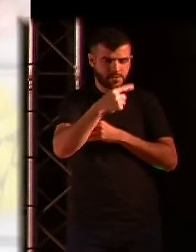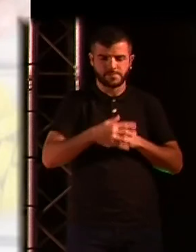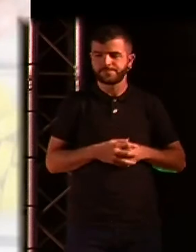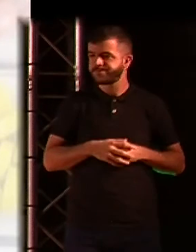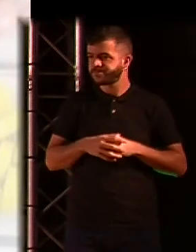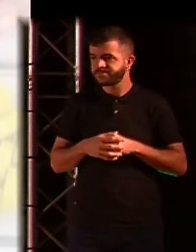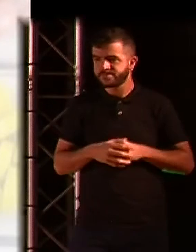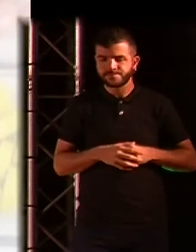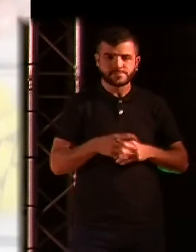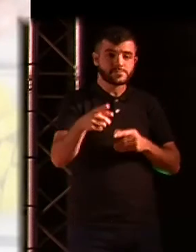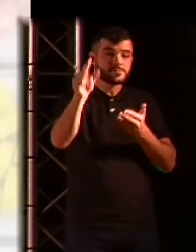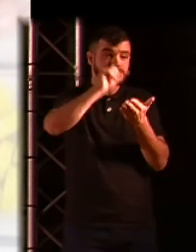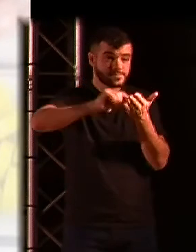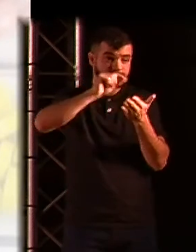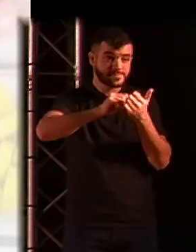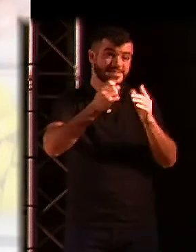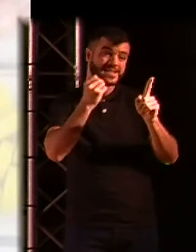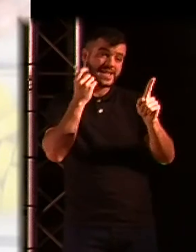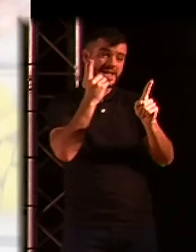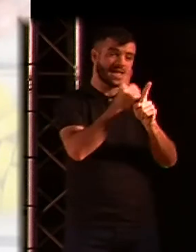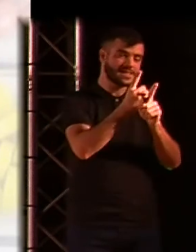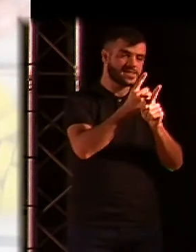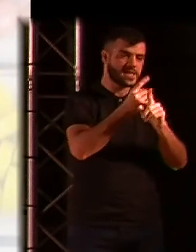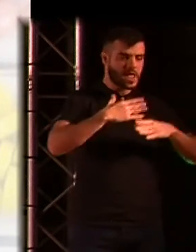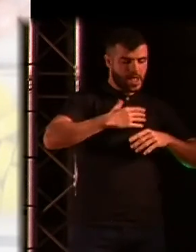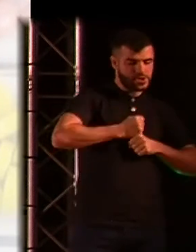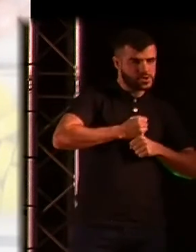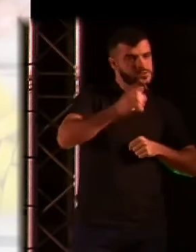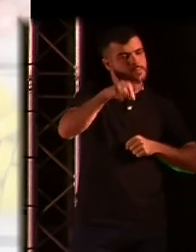Preferentemente que se prescriban antidepresivos y ansiolíticos juntos